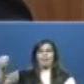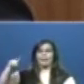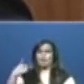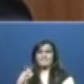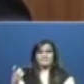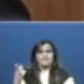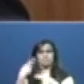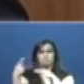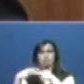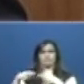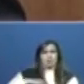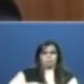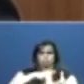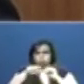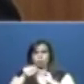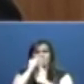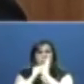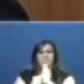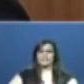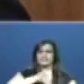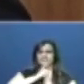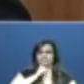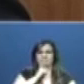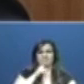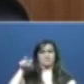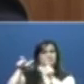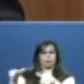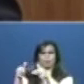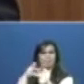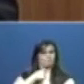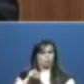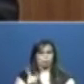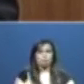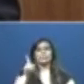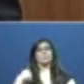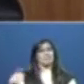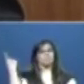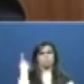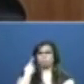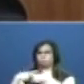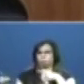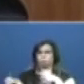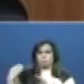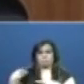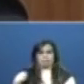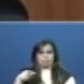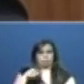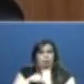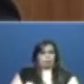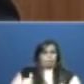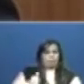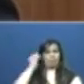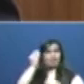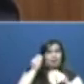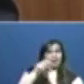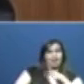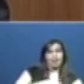adoptar políticas y medidas difíciles impopulares e incluso muy distintas a las que tenían inicialmente previstas